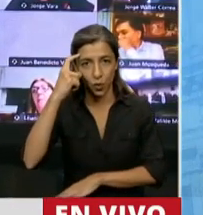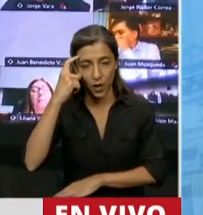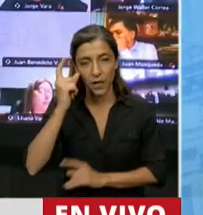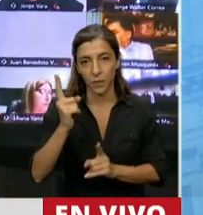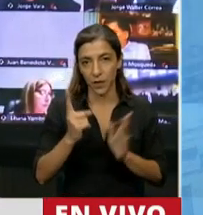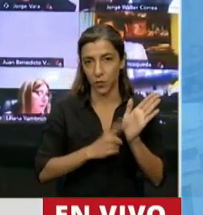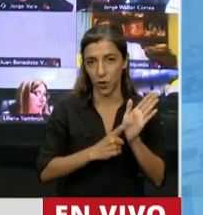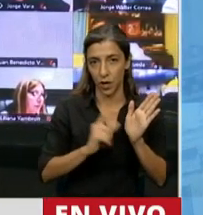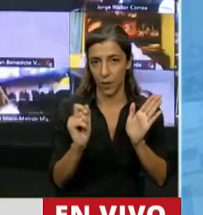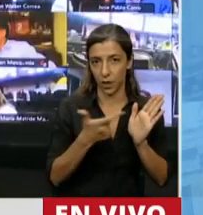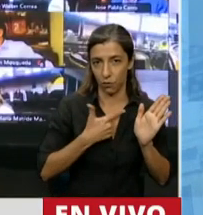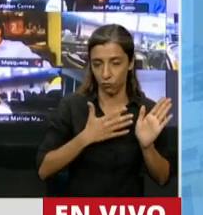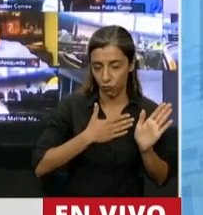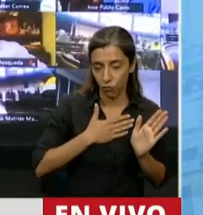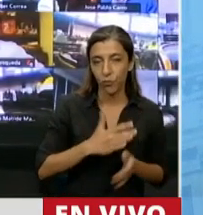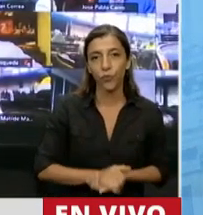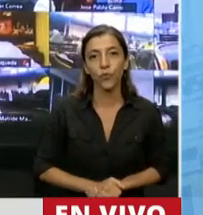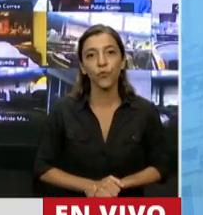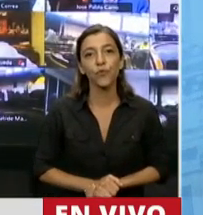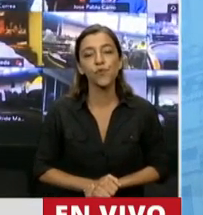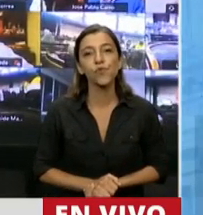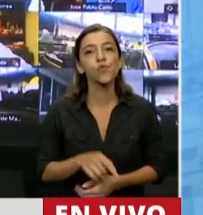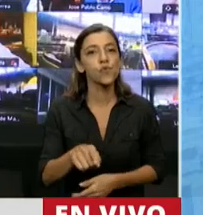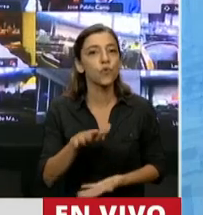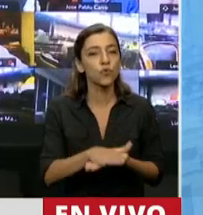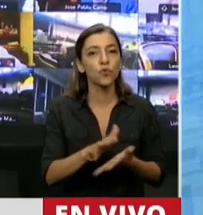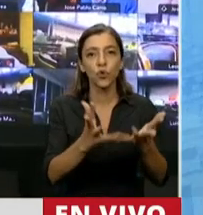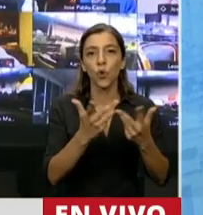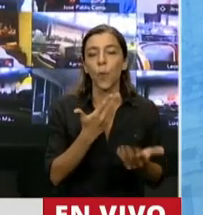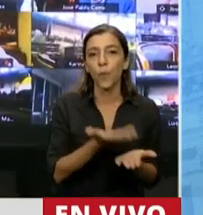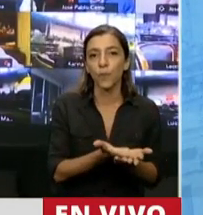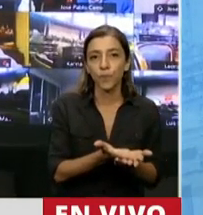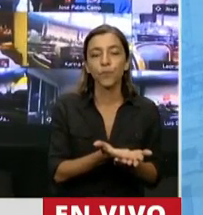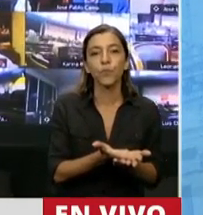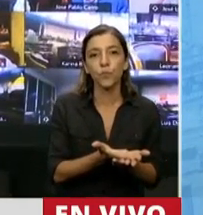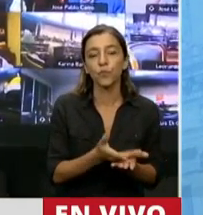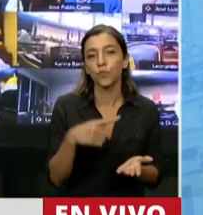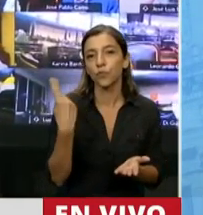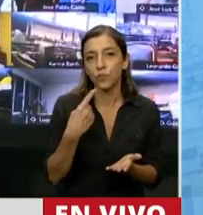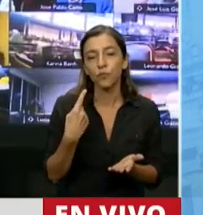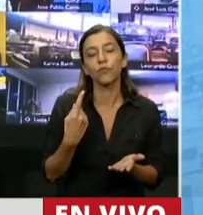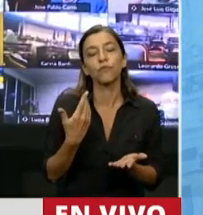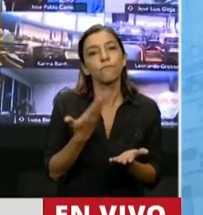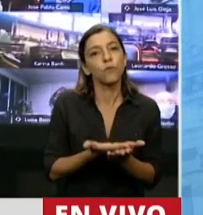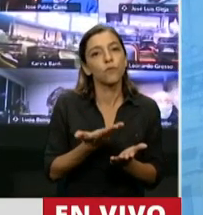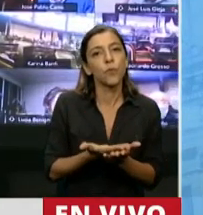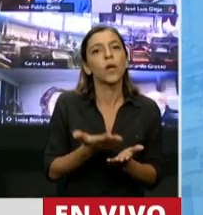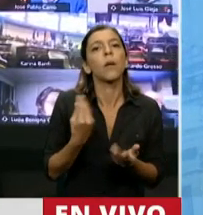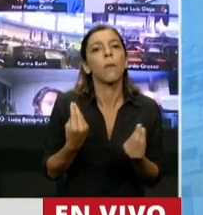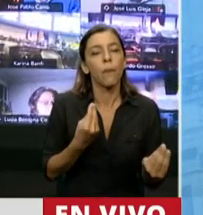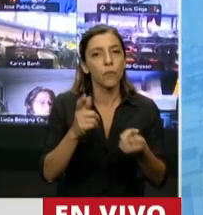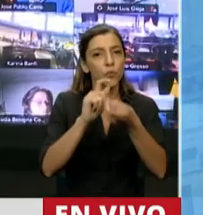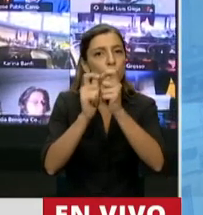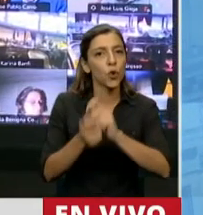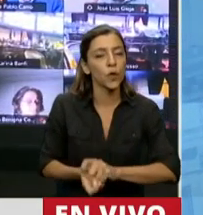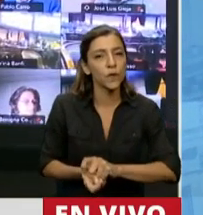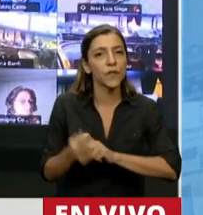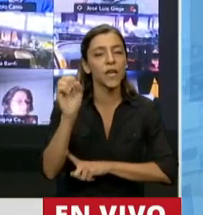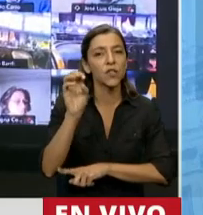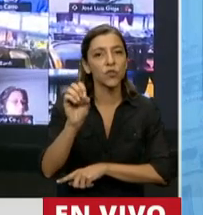reglamento, con un proyecto por el cual planteamos la modificación del